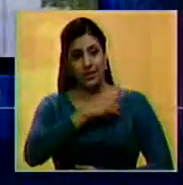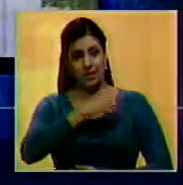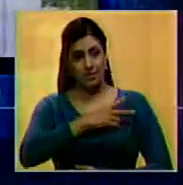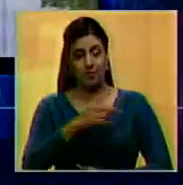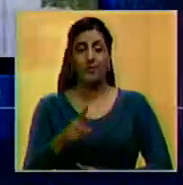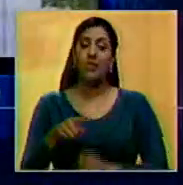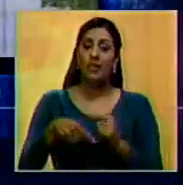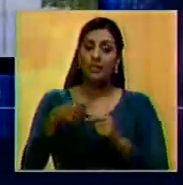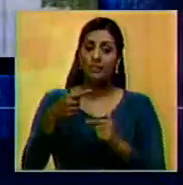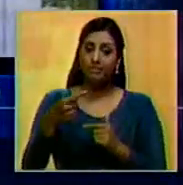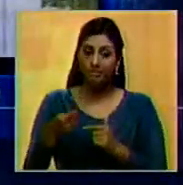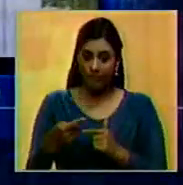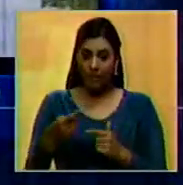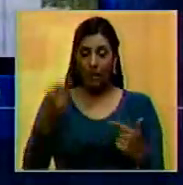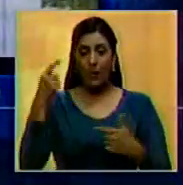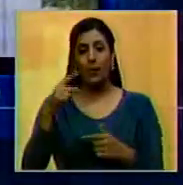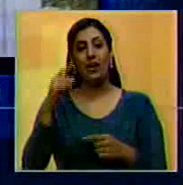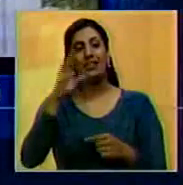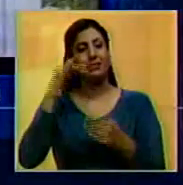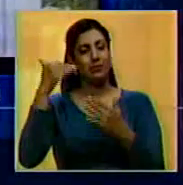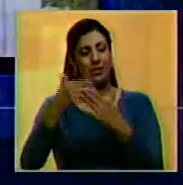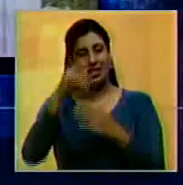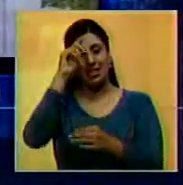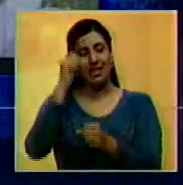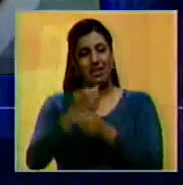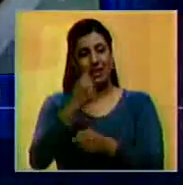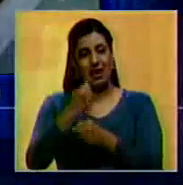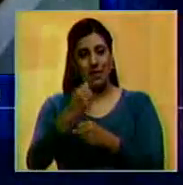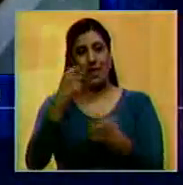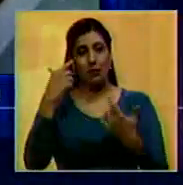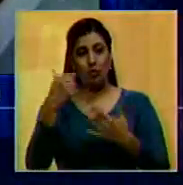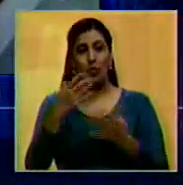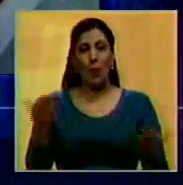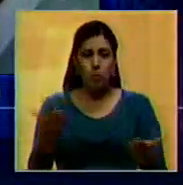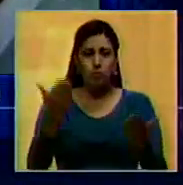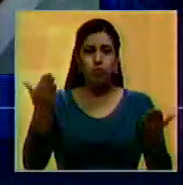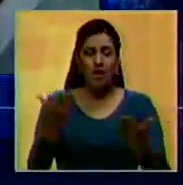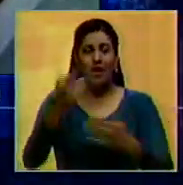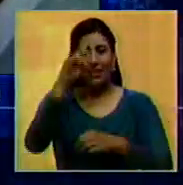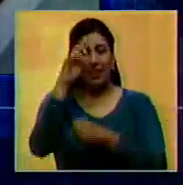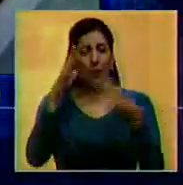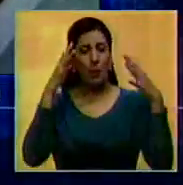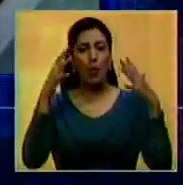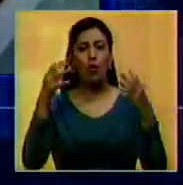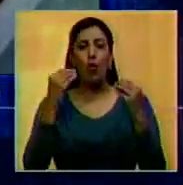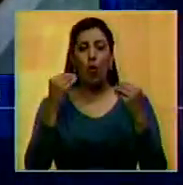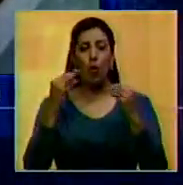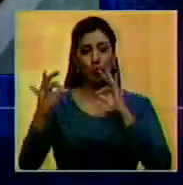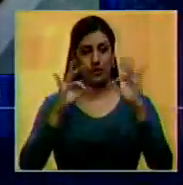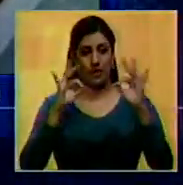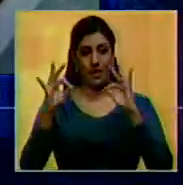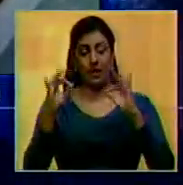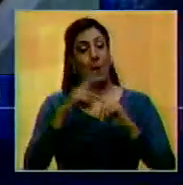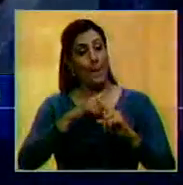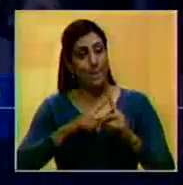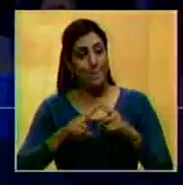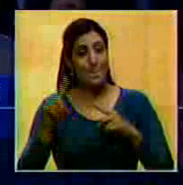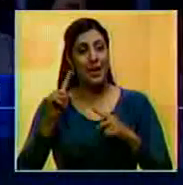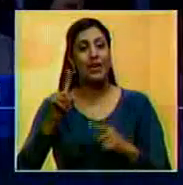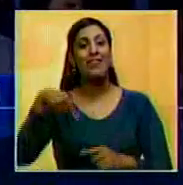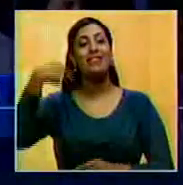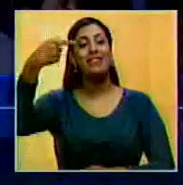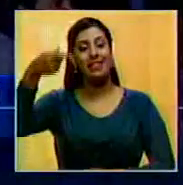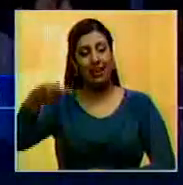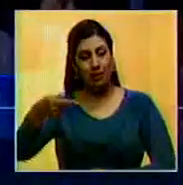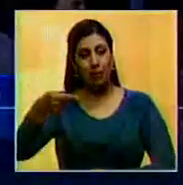Venevisión. Luego de un buen tiempo desempeñando esa labor, impulsó su carrera profesional como actor. Sin embargo, fue